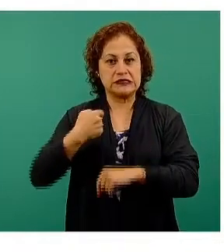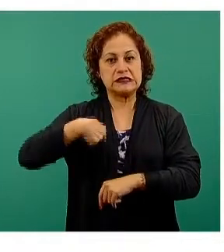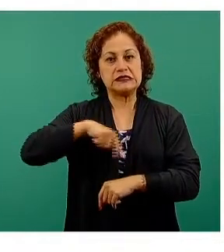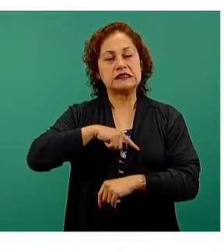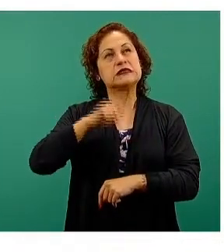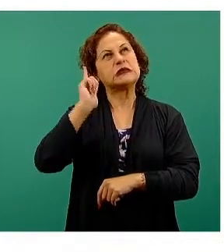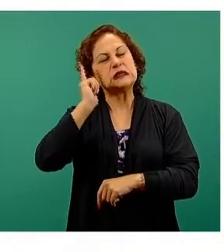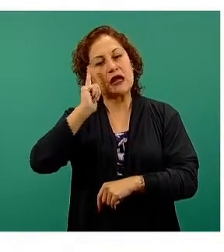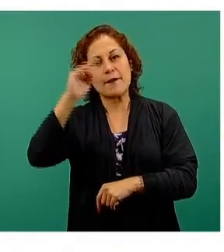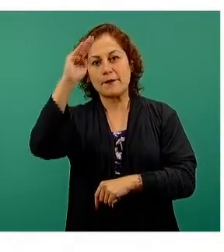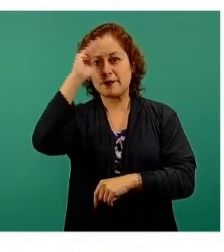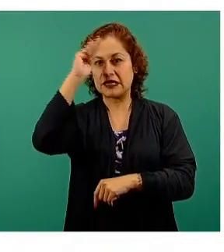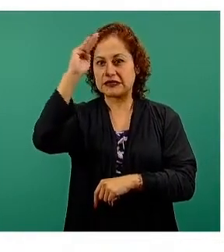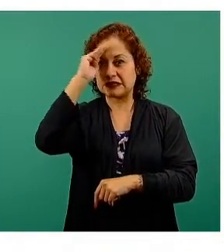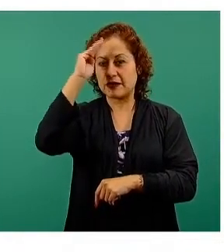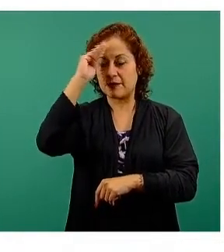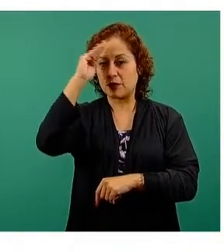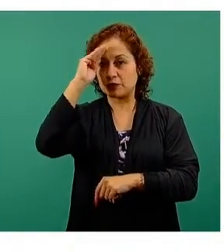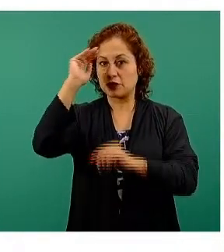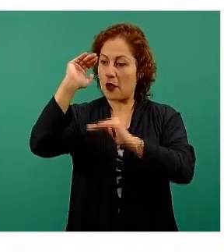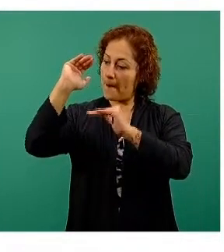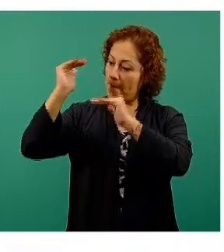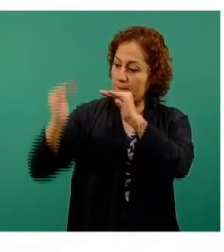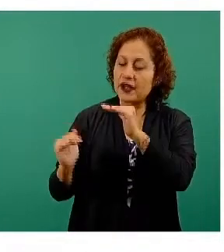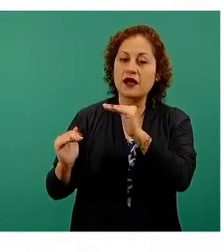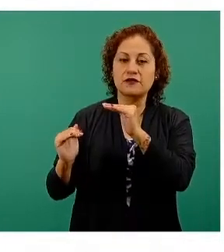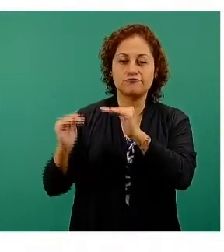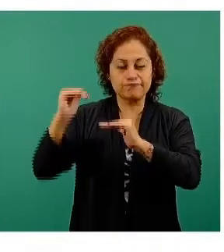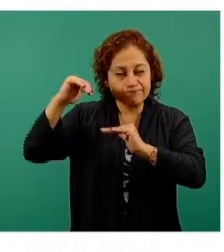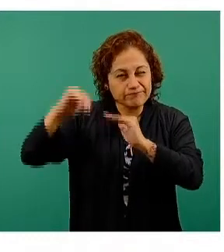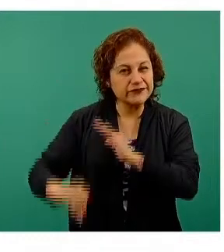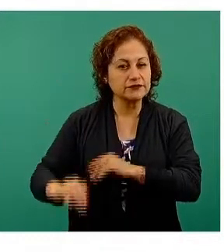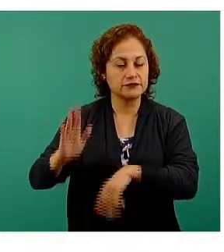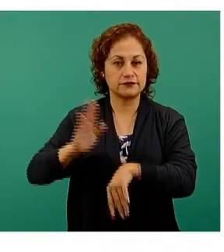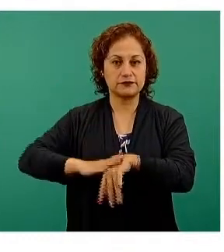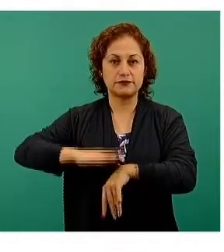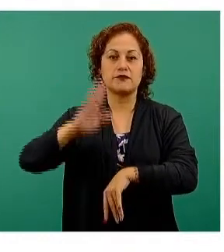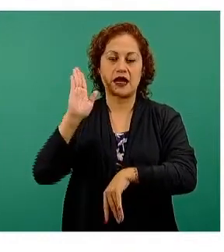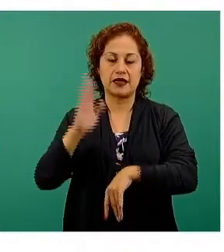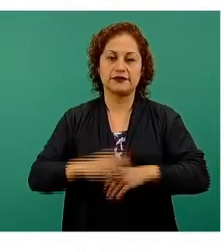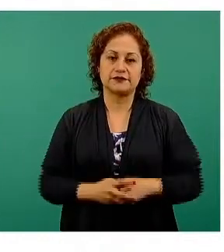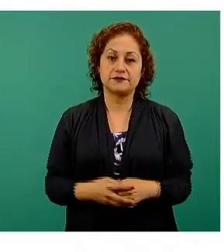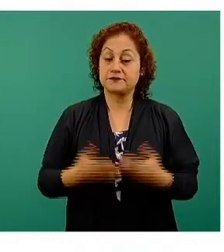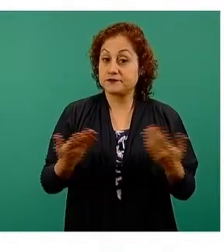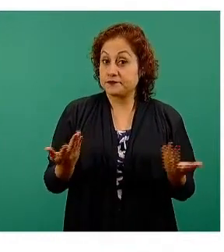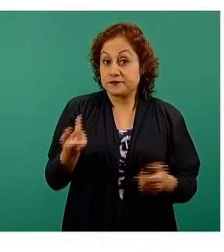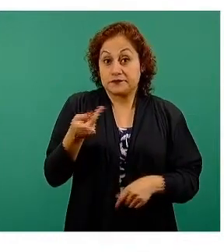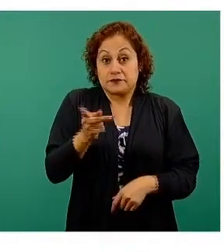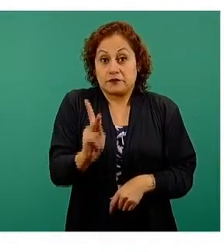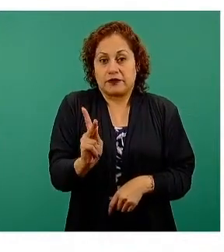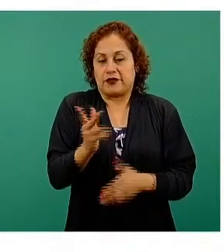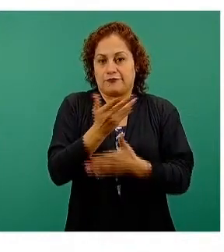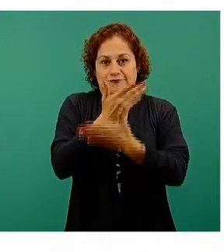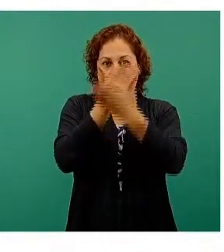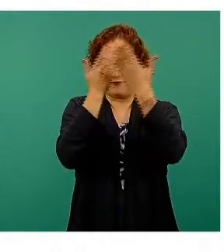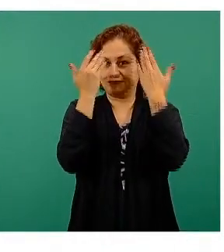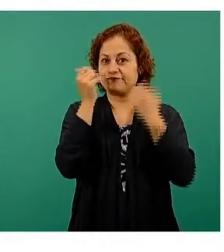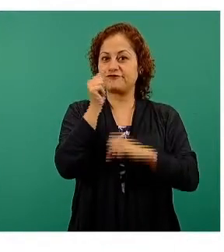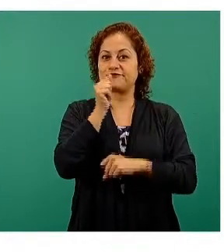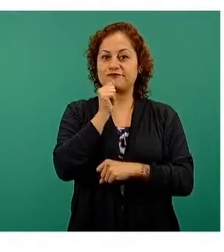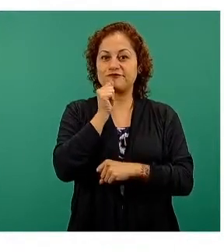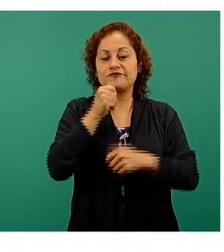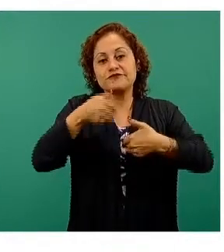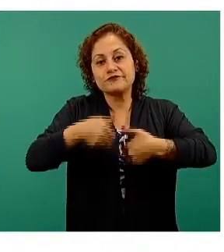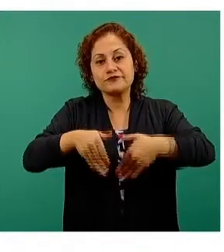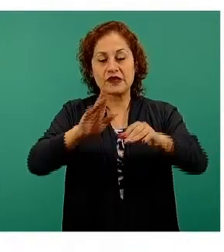fue el punto mínimo después de la primera ola. Sin embargo, estamos pendientes a ver qué es lo que está pasando